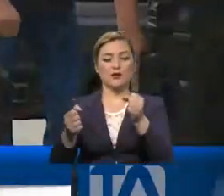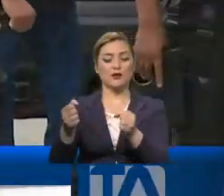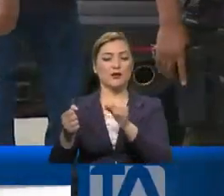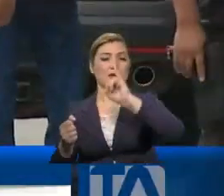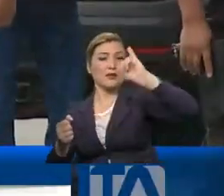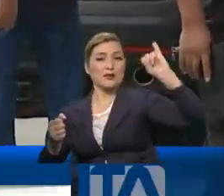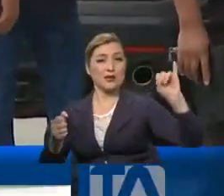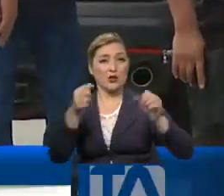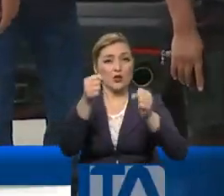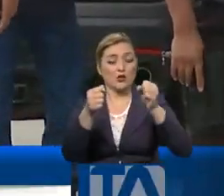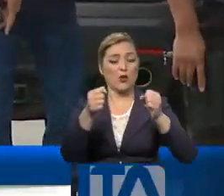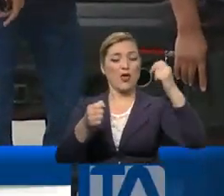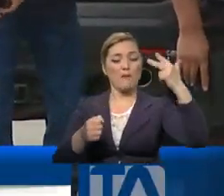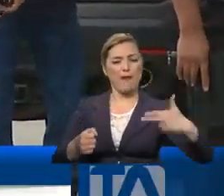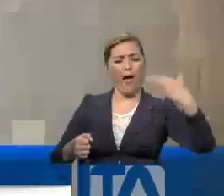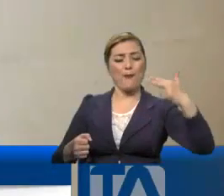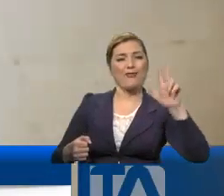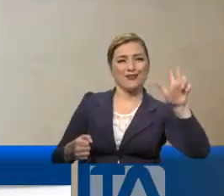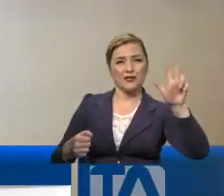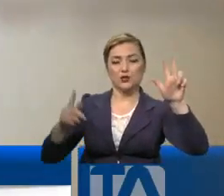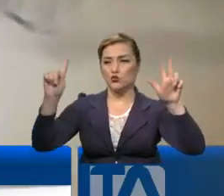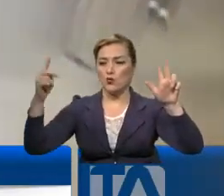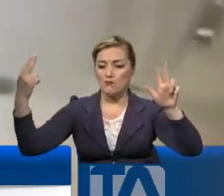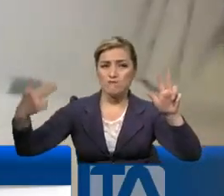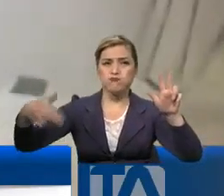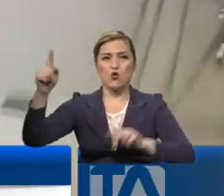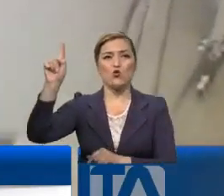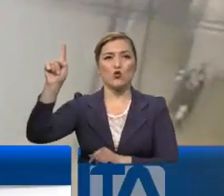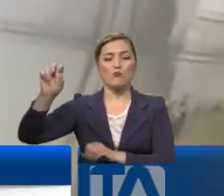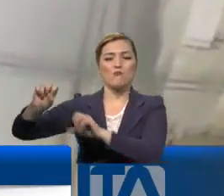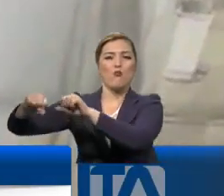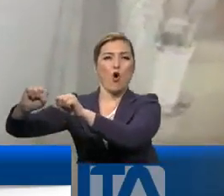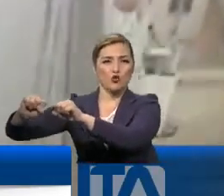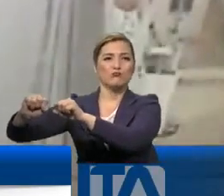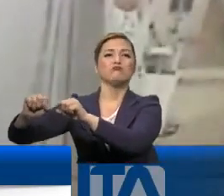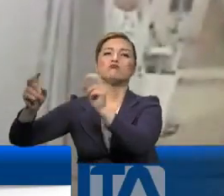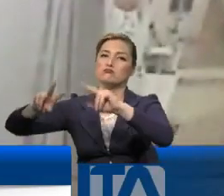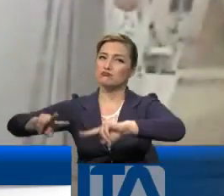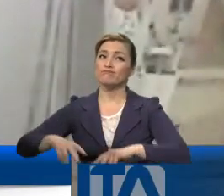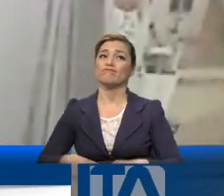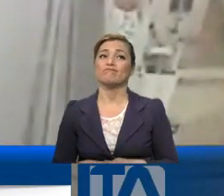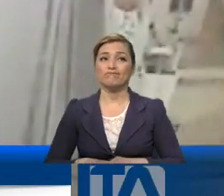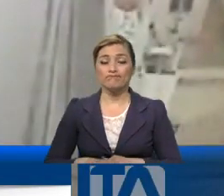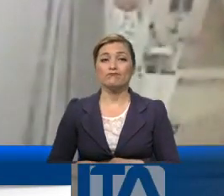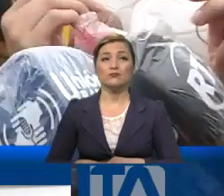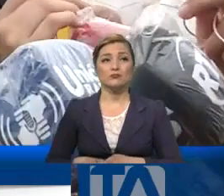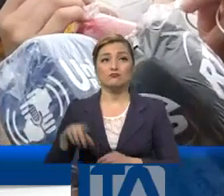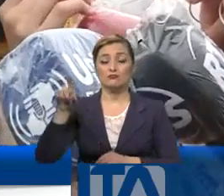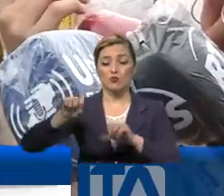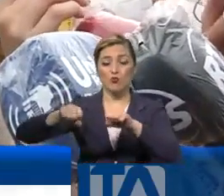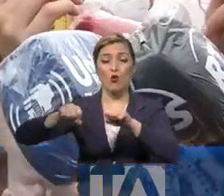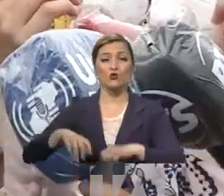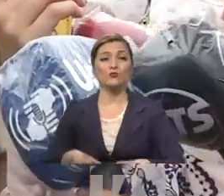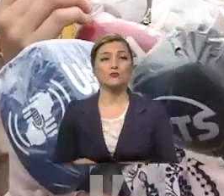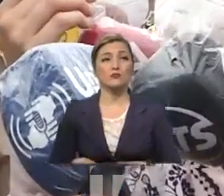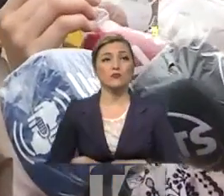lado del conductor y un disparo desde el lado derecho, por lo que no se descarta que una motocicleta haya también participado en el hecho. Hasta el